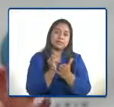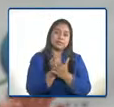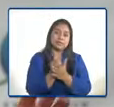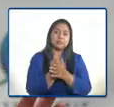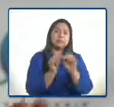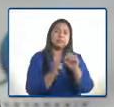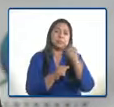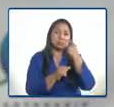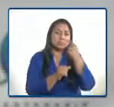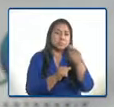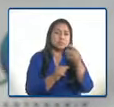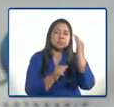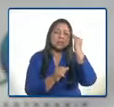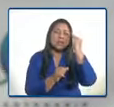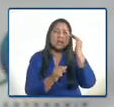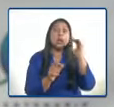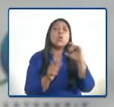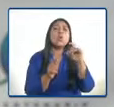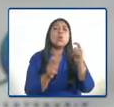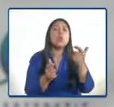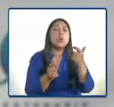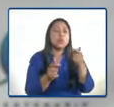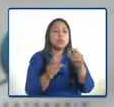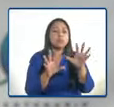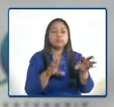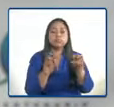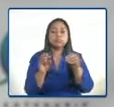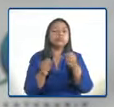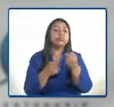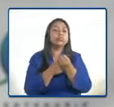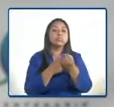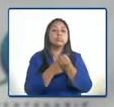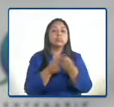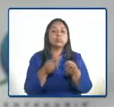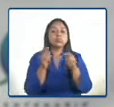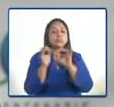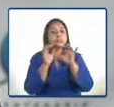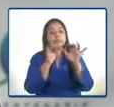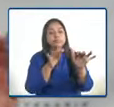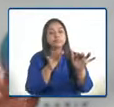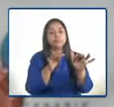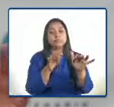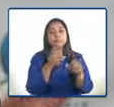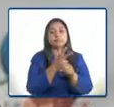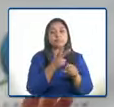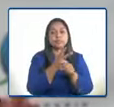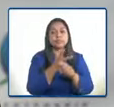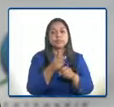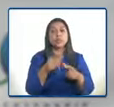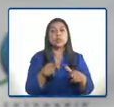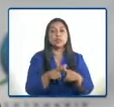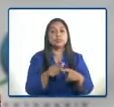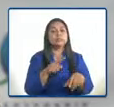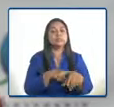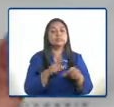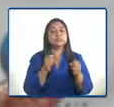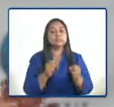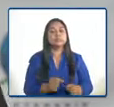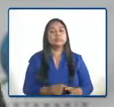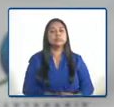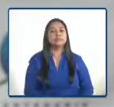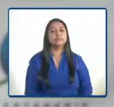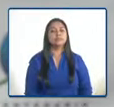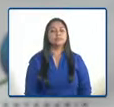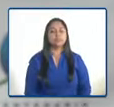saber cómo los vamos a poder apoyar a los migrantes guatemaltecos en un punto muy complicado. Por supuesto,